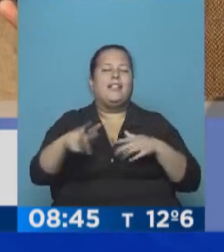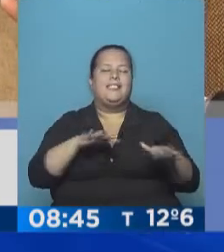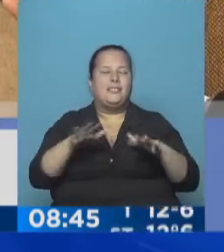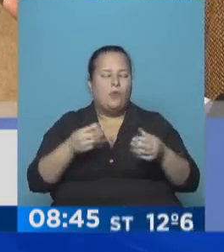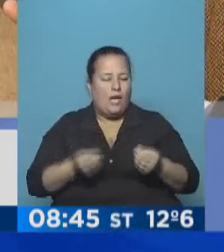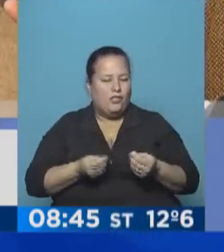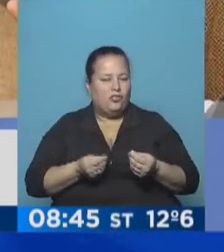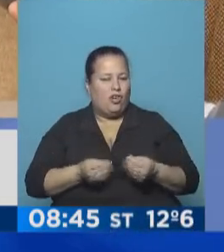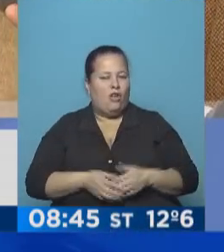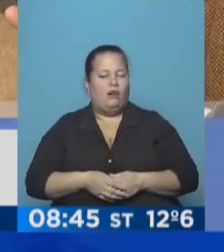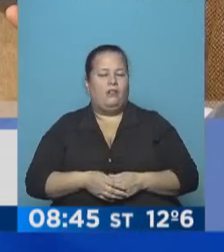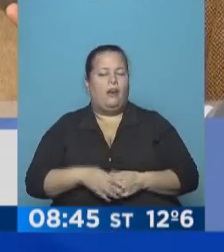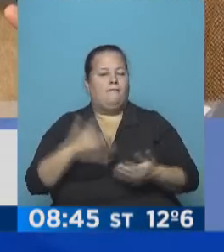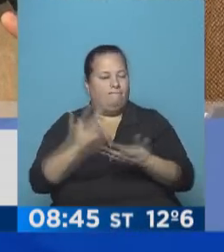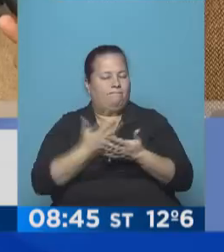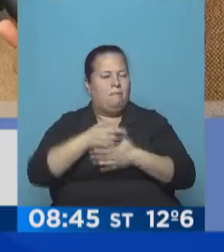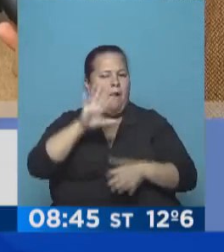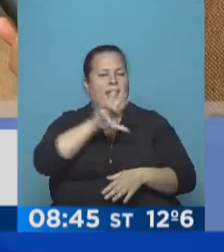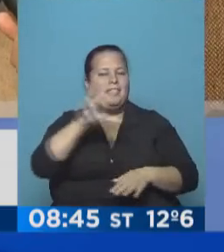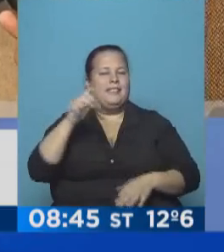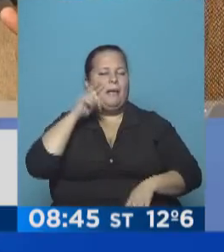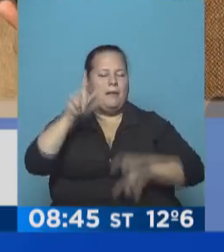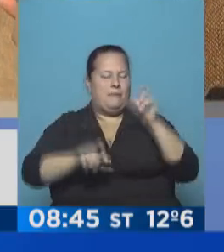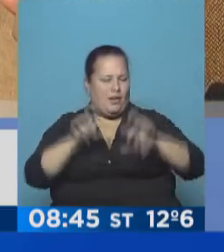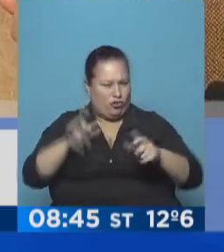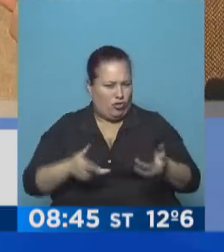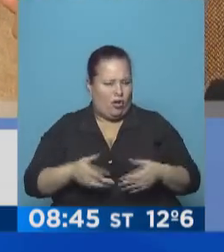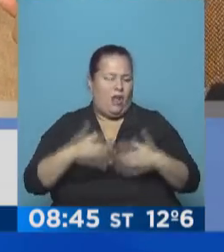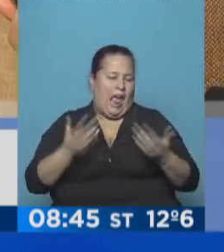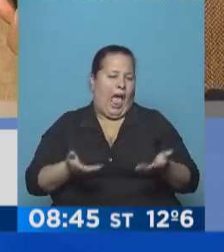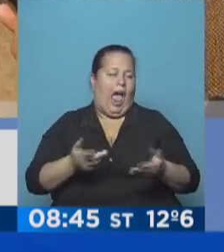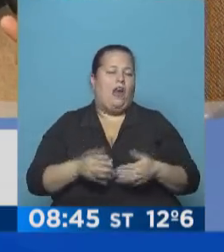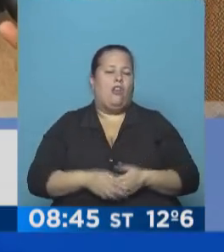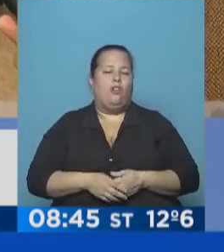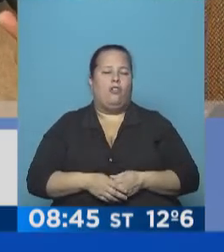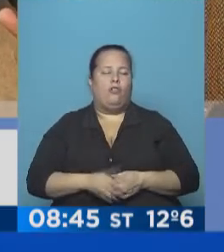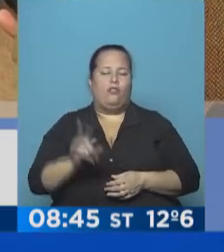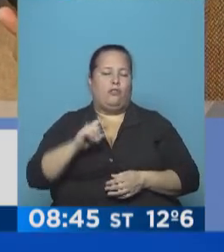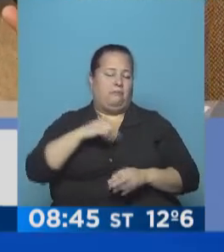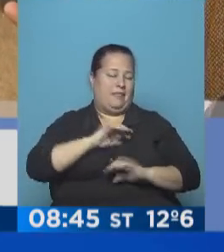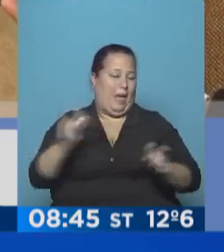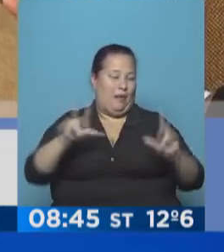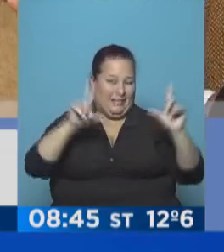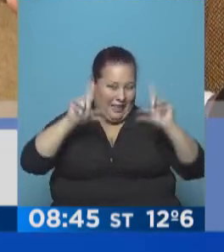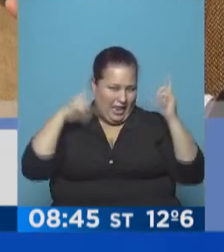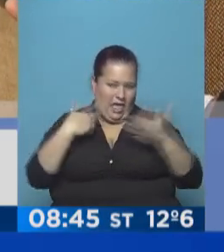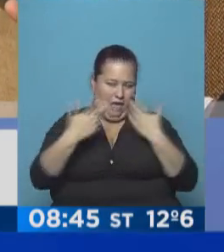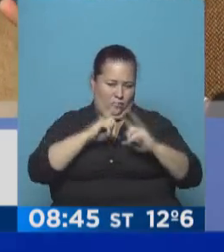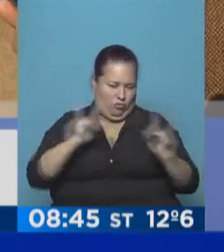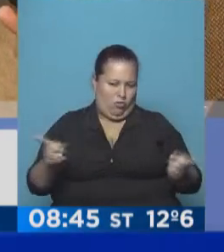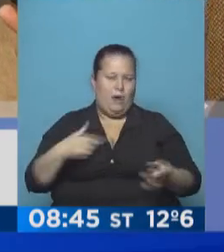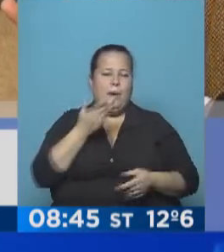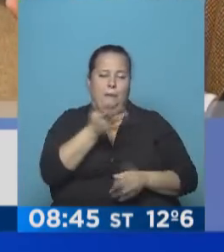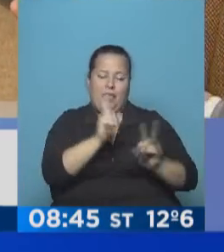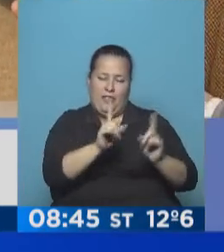situación que está afectando a más de 300.000 pasajeros, por supuesto no hacerlo mucho menos a través de los medios. A ver, Gonzalo, sí, le